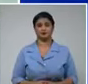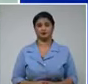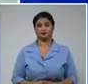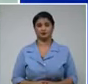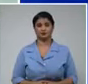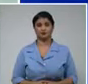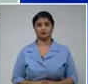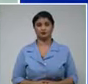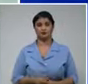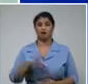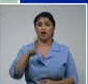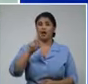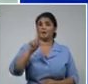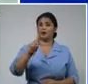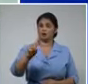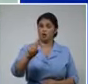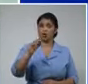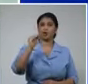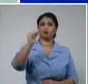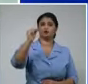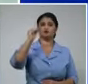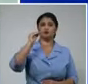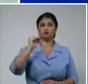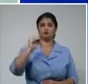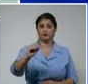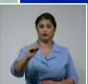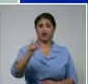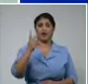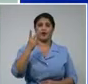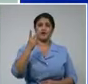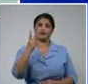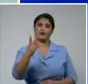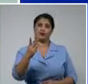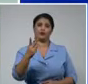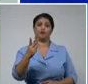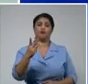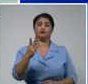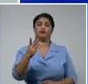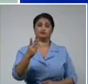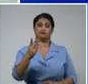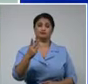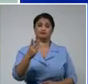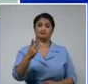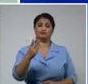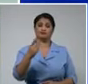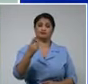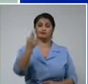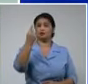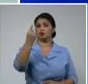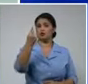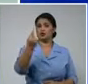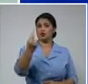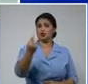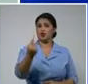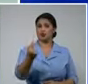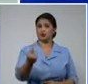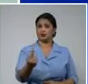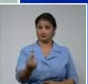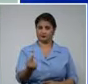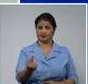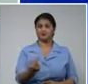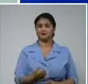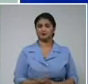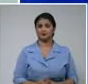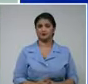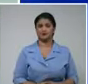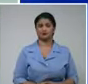21, también elevado. Manzanillo 2, y Boyarriba, Guisa, Jiguaní y Río Cauto